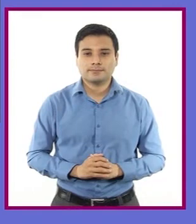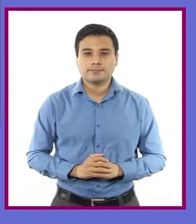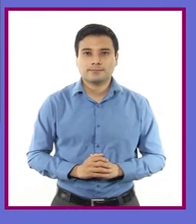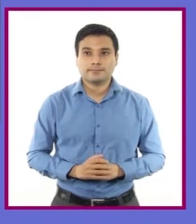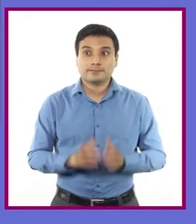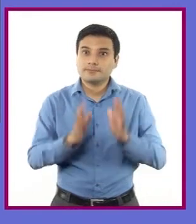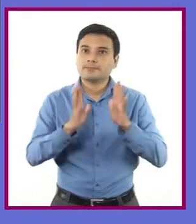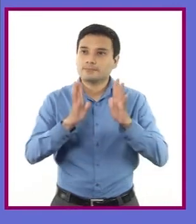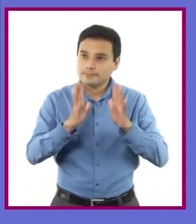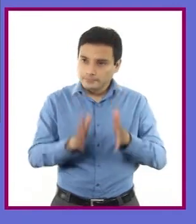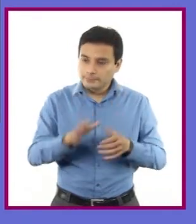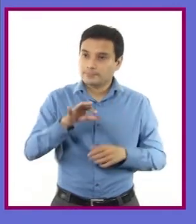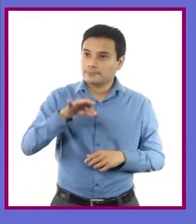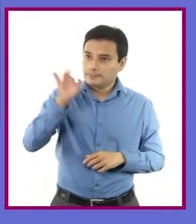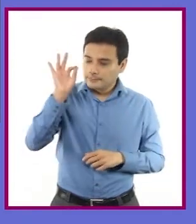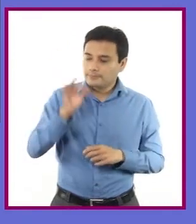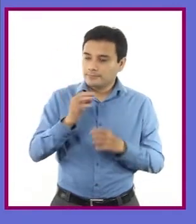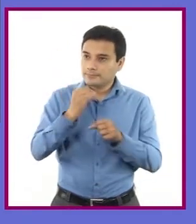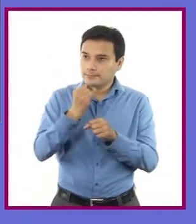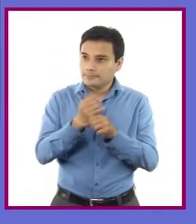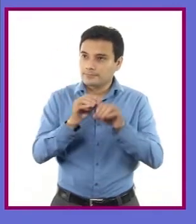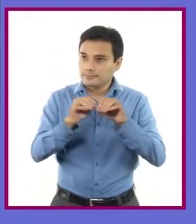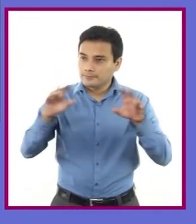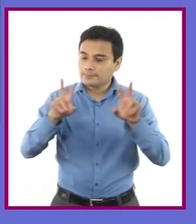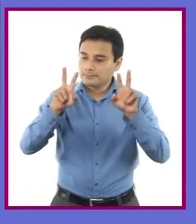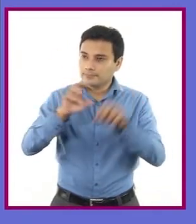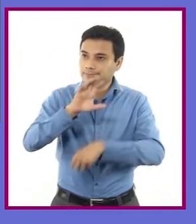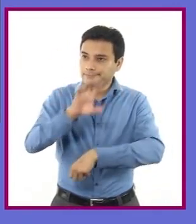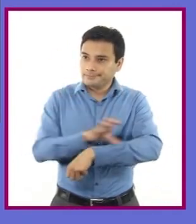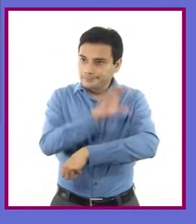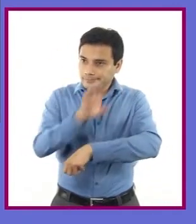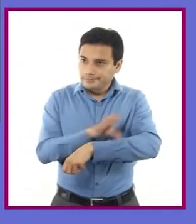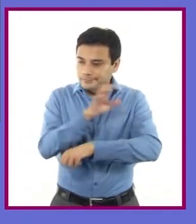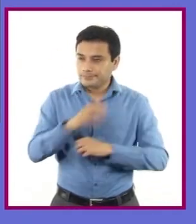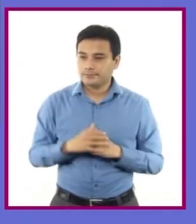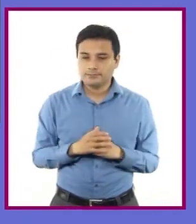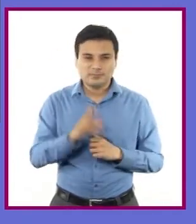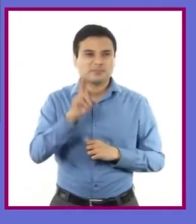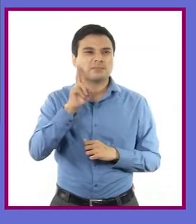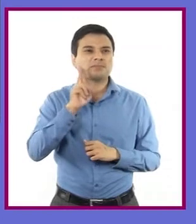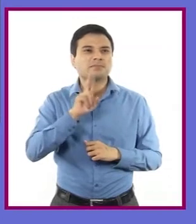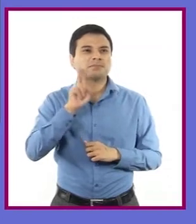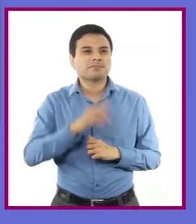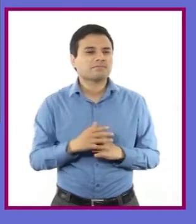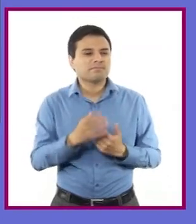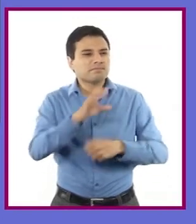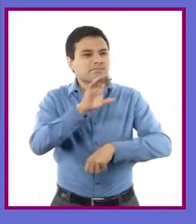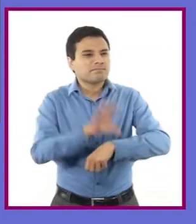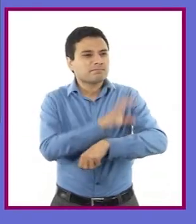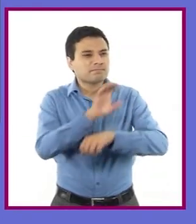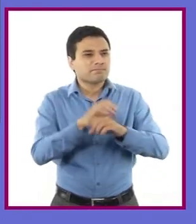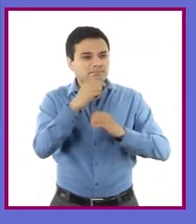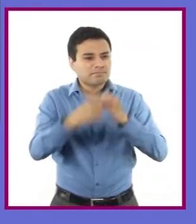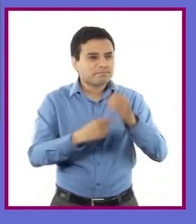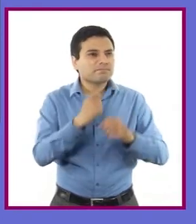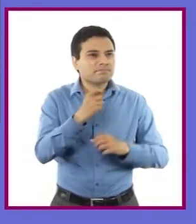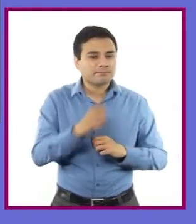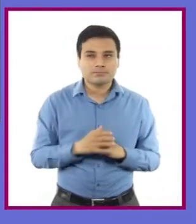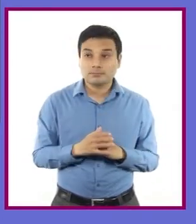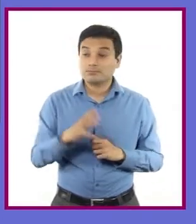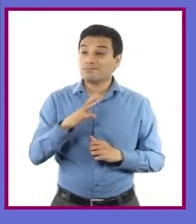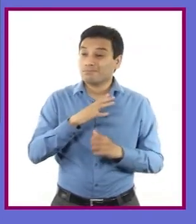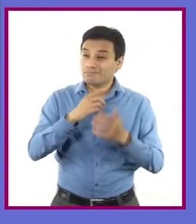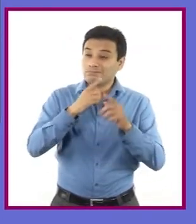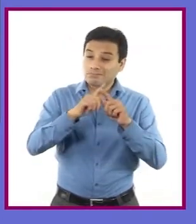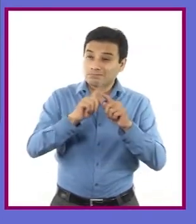Ya encontré varias fuentes con información sobre la energía nuclear. Empecemos por ver si hay alguna definición. Hay varias definiciones y no